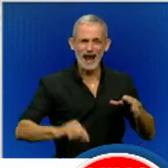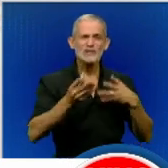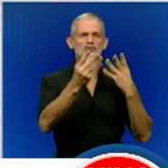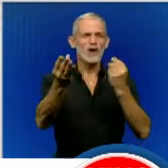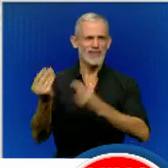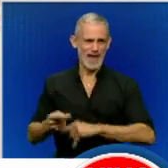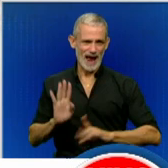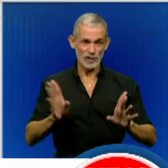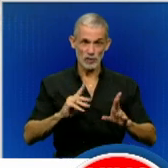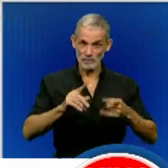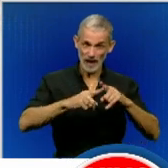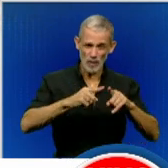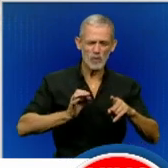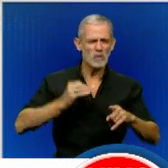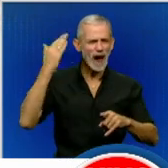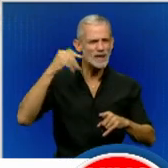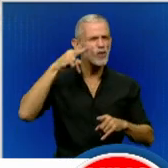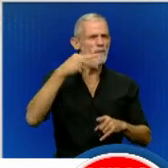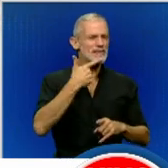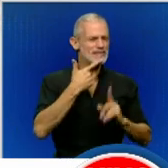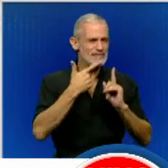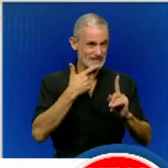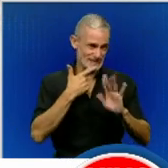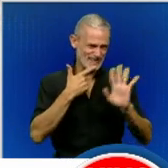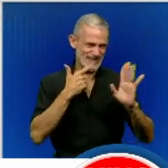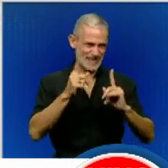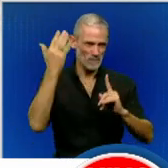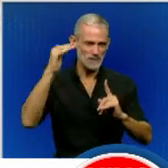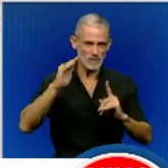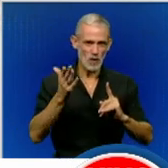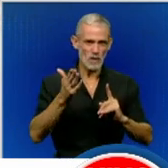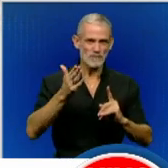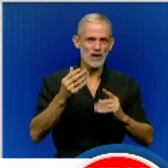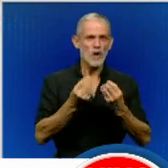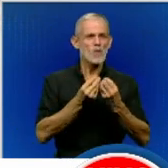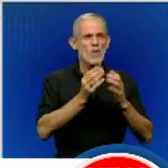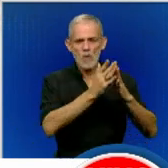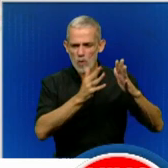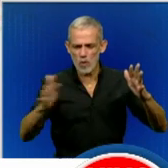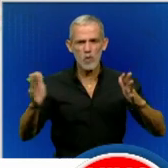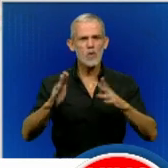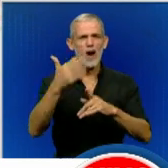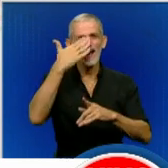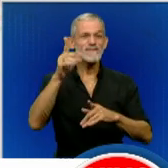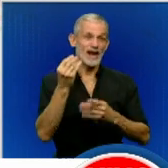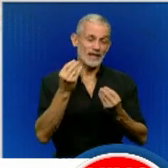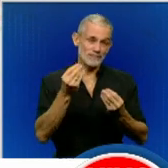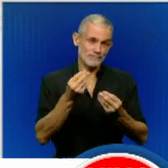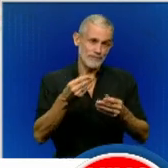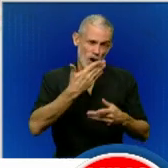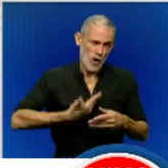este consenso fiscal del 2017 que representaba mucho de lo que después terminó siendo el gobierno de